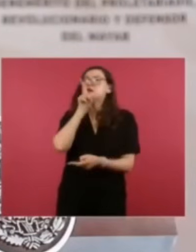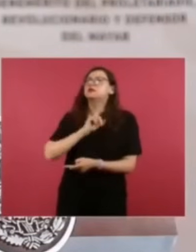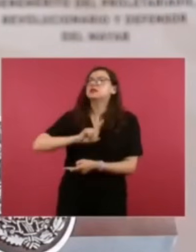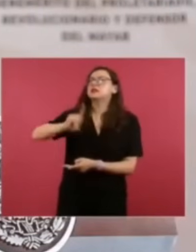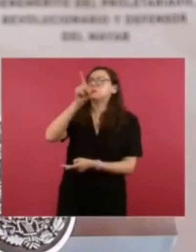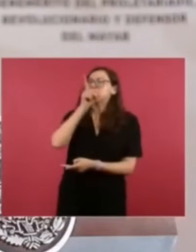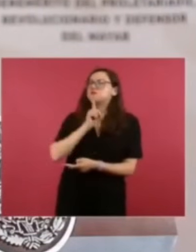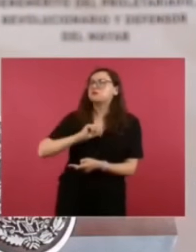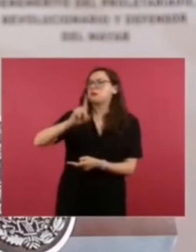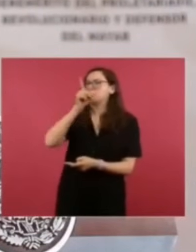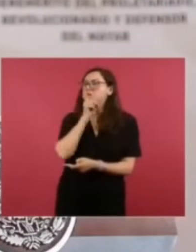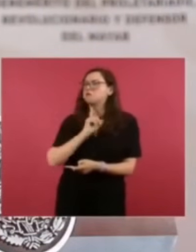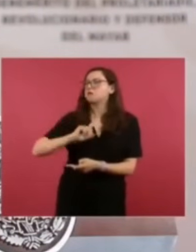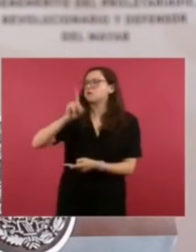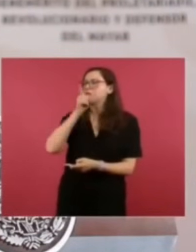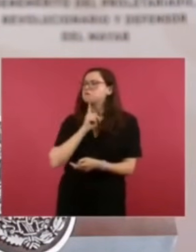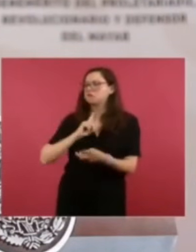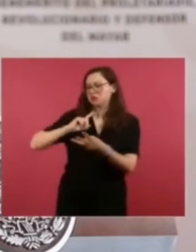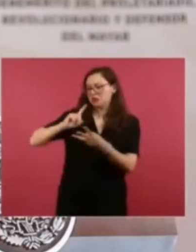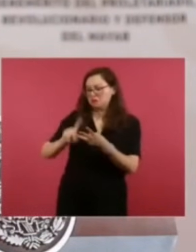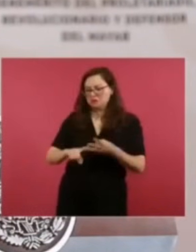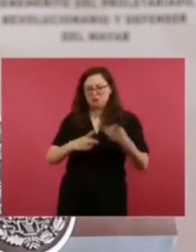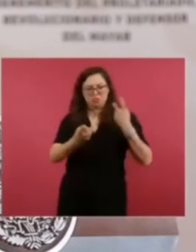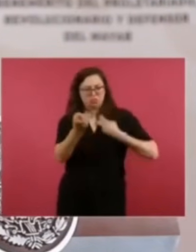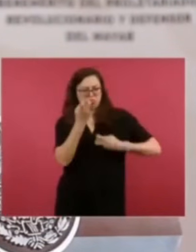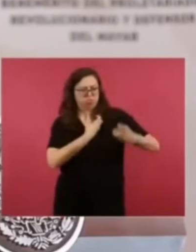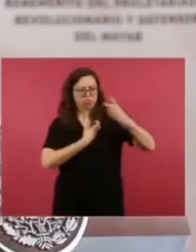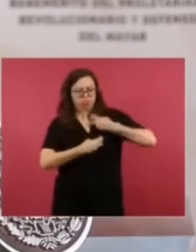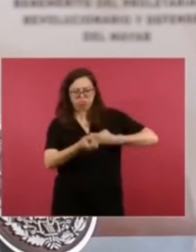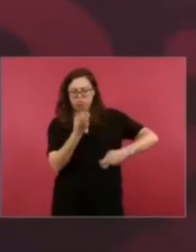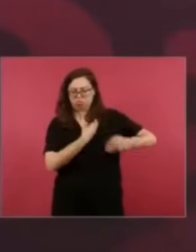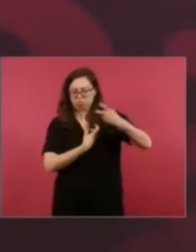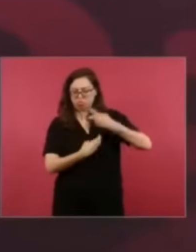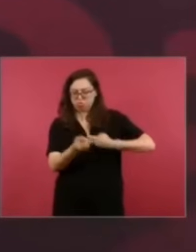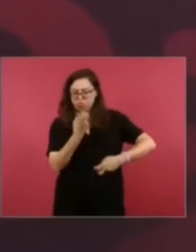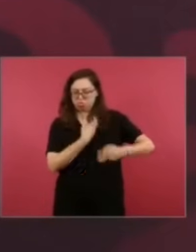Y aquí de lo que se trata es de un asunto público,